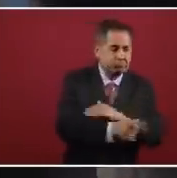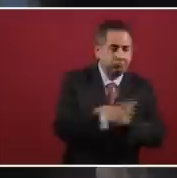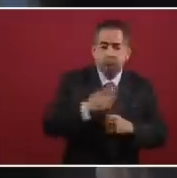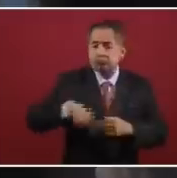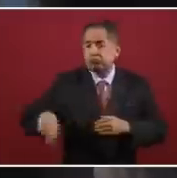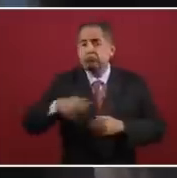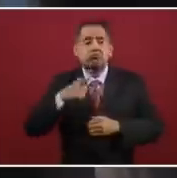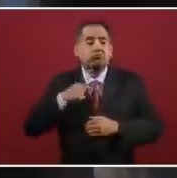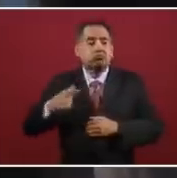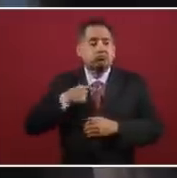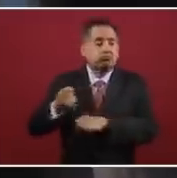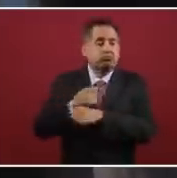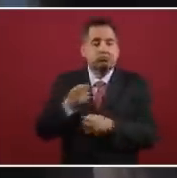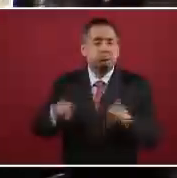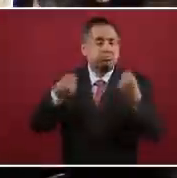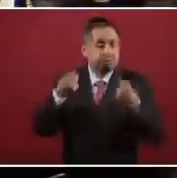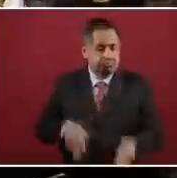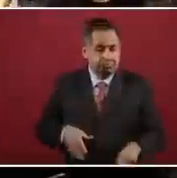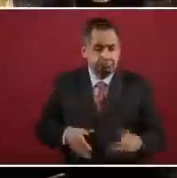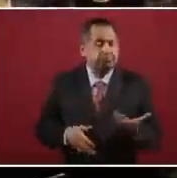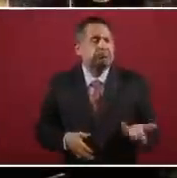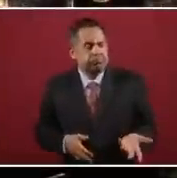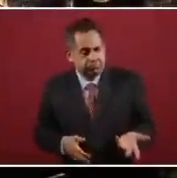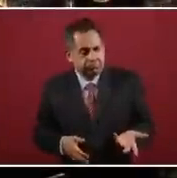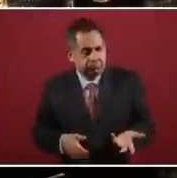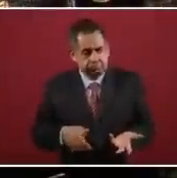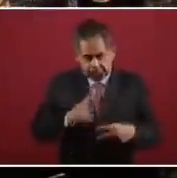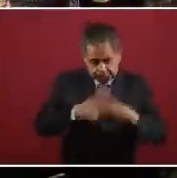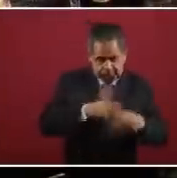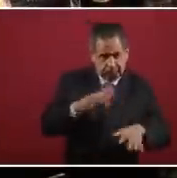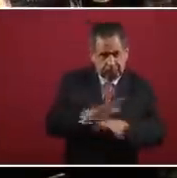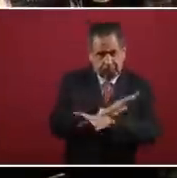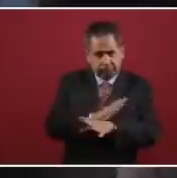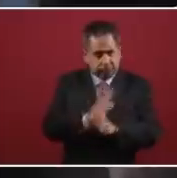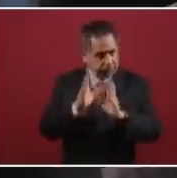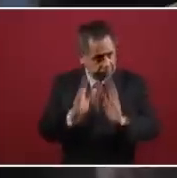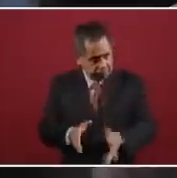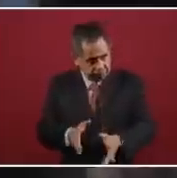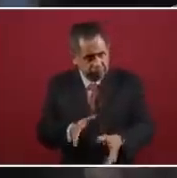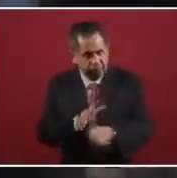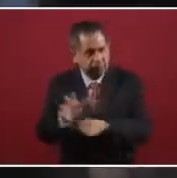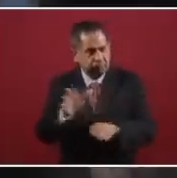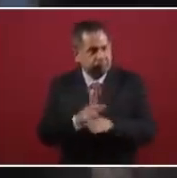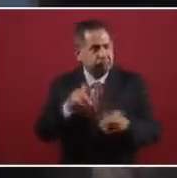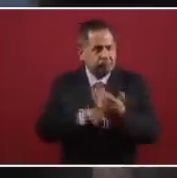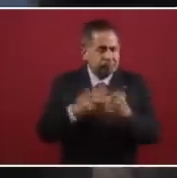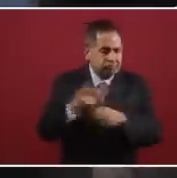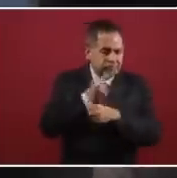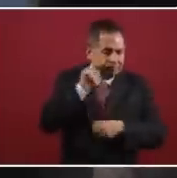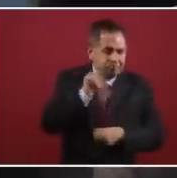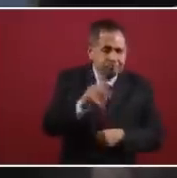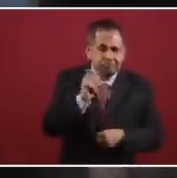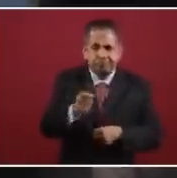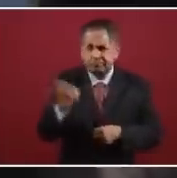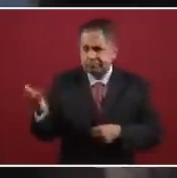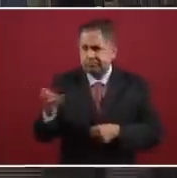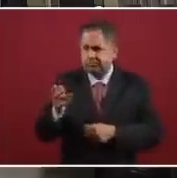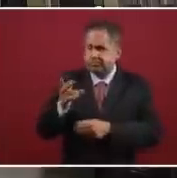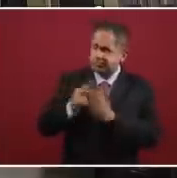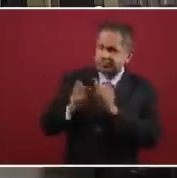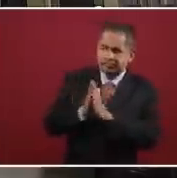industria textil y del calzado, ¿serán analizados, serán cambiados, serán borrados? ¿Cuál es la estrategia en este sentido, secretaria? Por